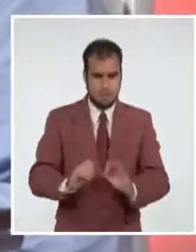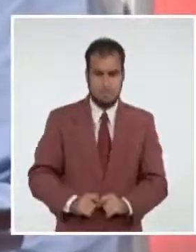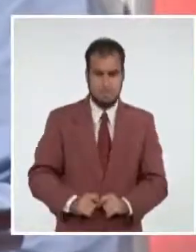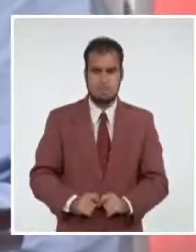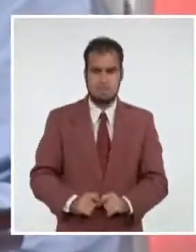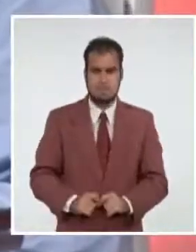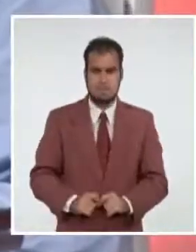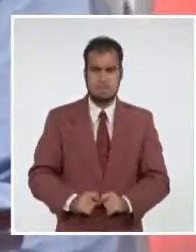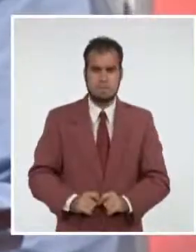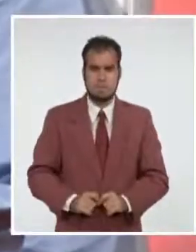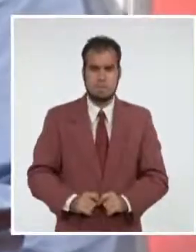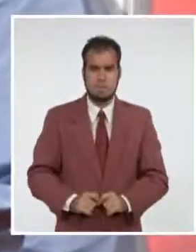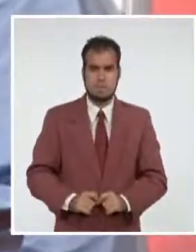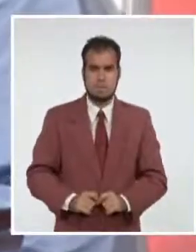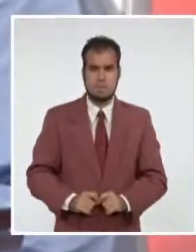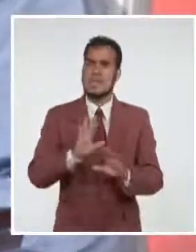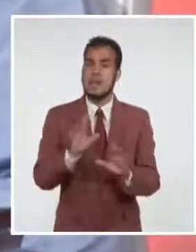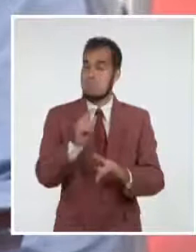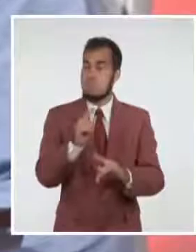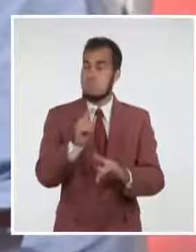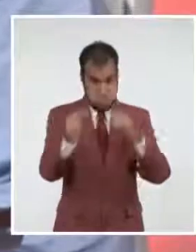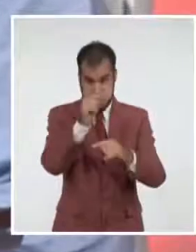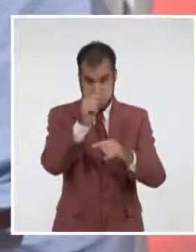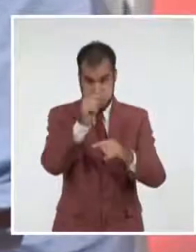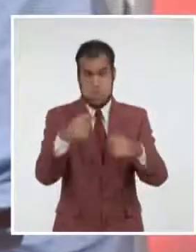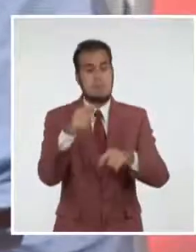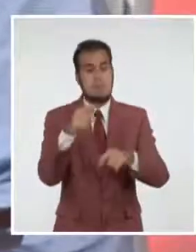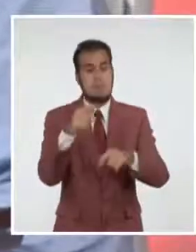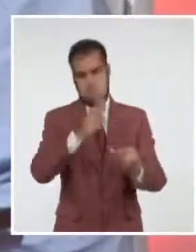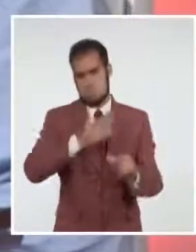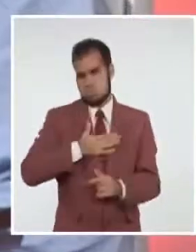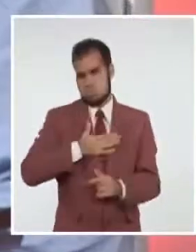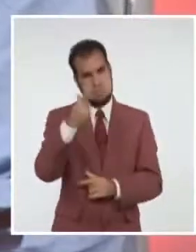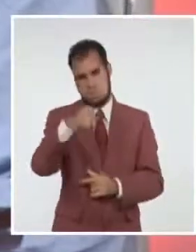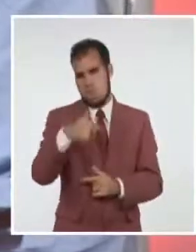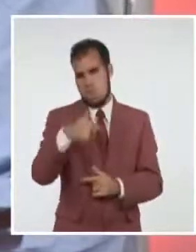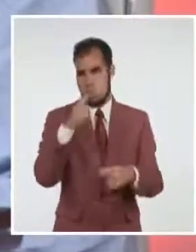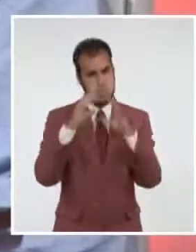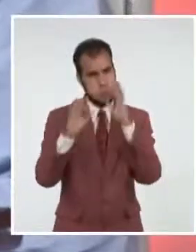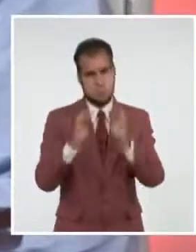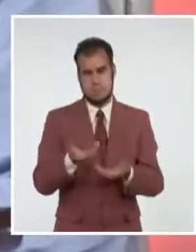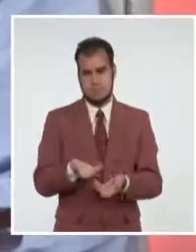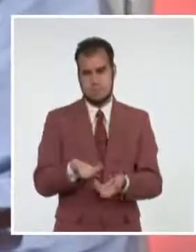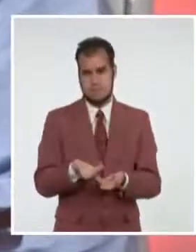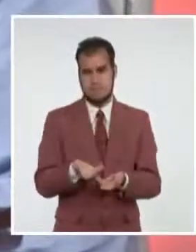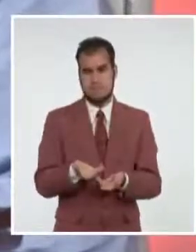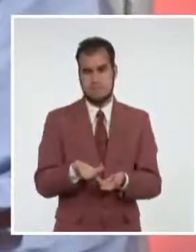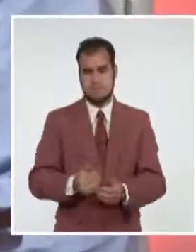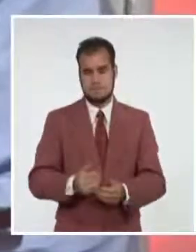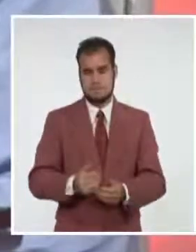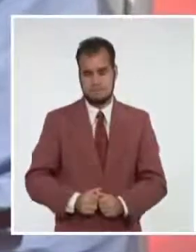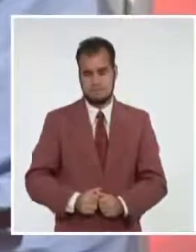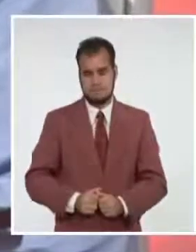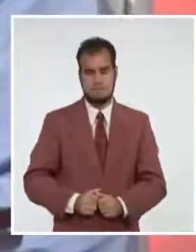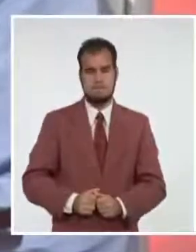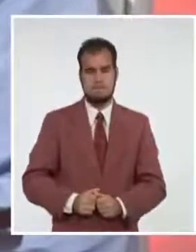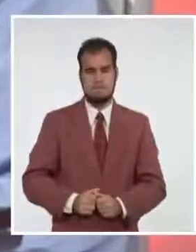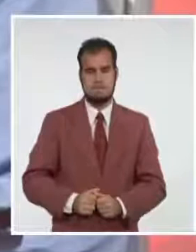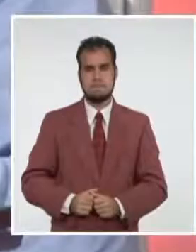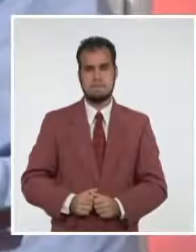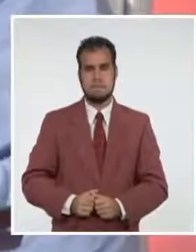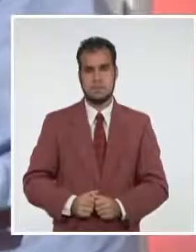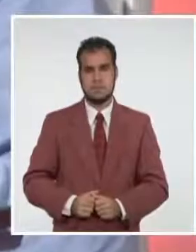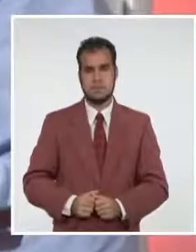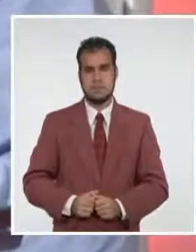parte de autorresponsabilidad, pero indiscutiblemente en una primera etapa el Estado tenía un papel